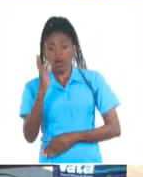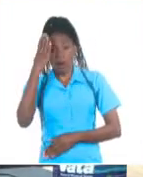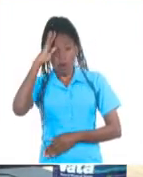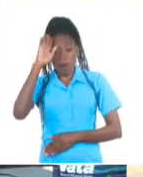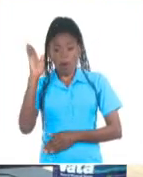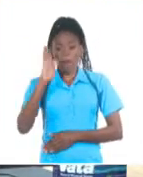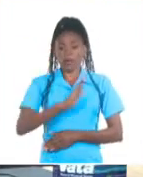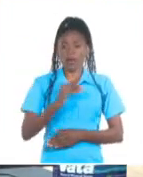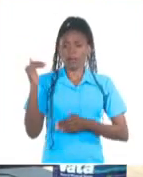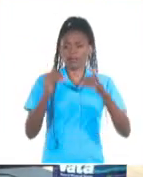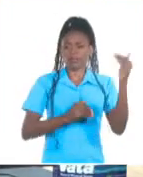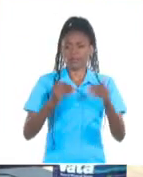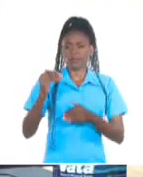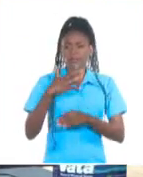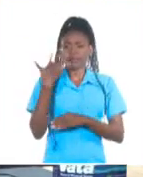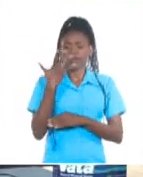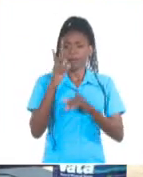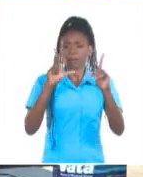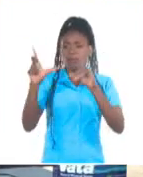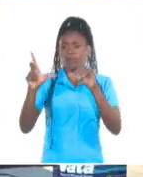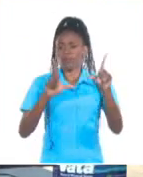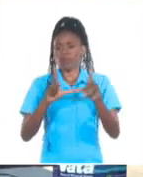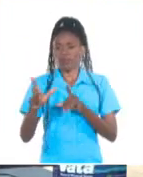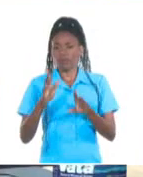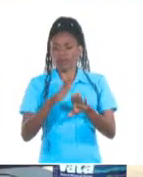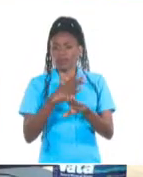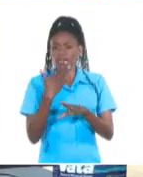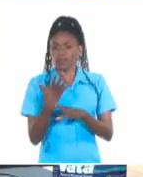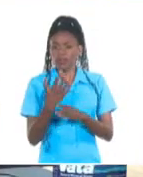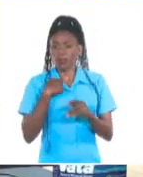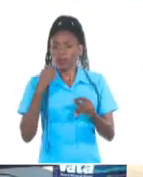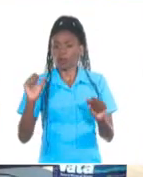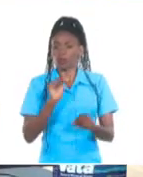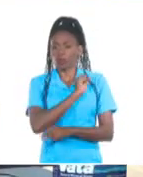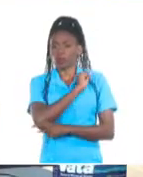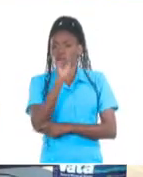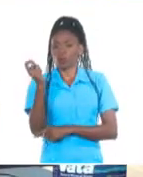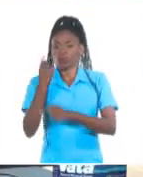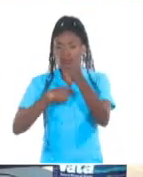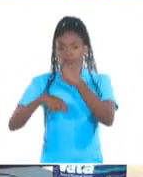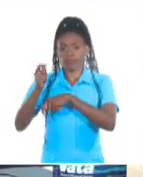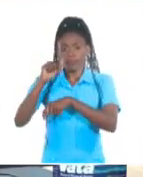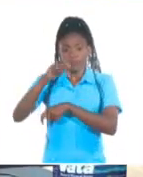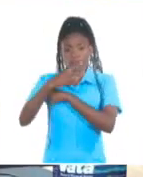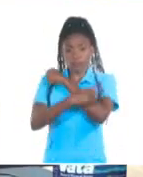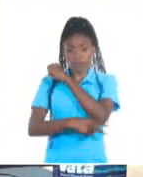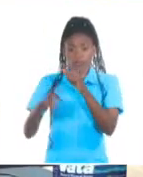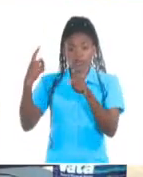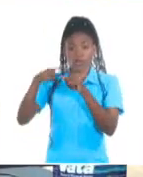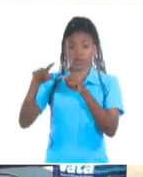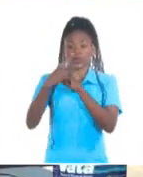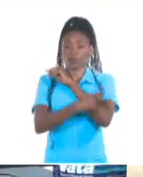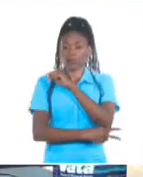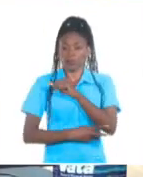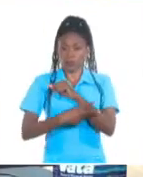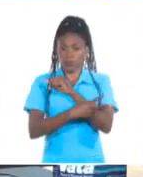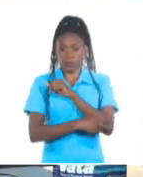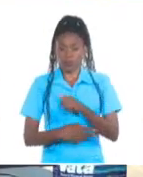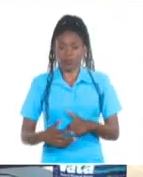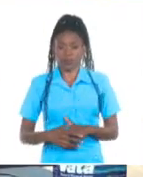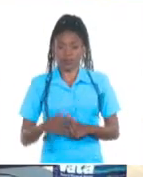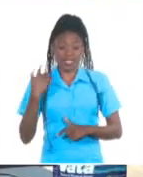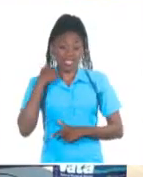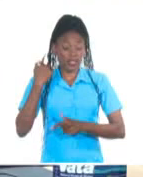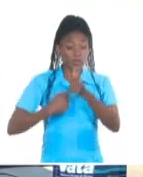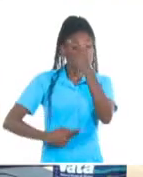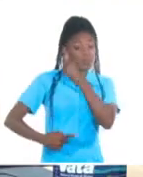que participen en la exposición de los logros de exportación de Irán, que se llama Expo Irán. El año